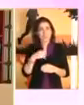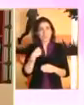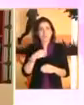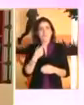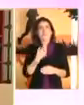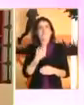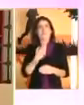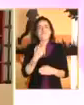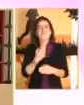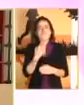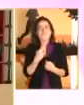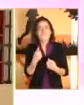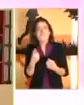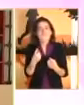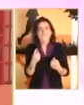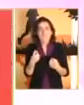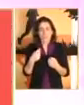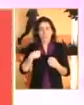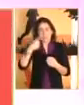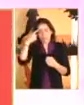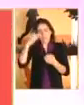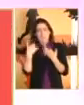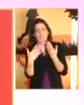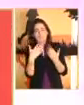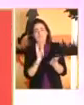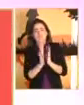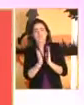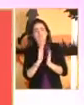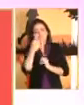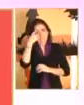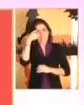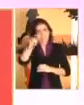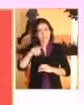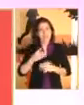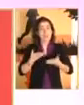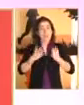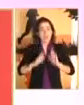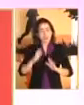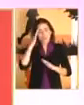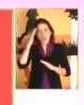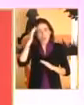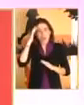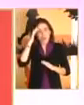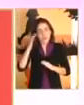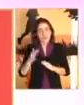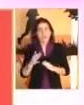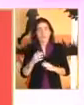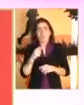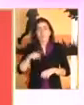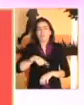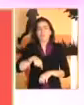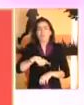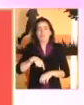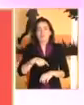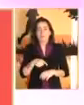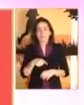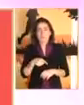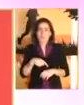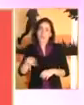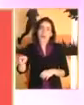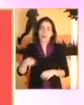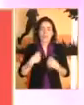cosas. Y entonces ellos ya estaban lesionados y cada dos por tres yo decía, dejadme olerlo, a la ducha.